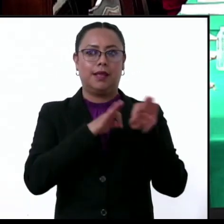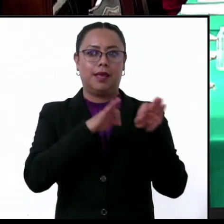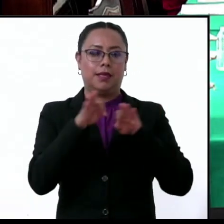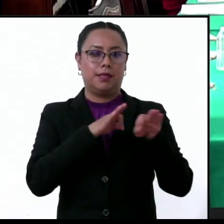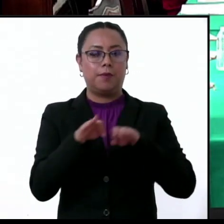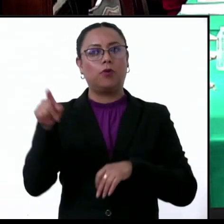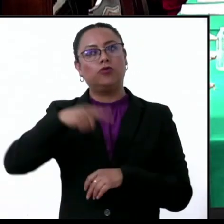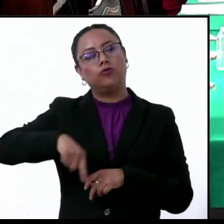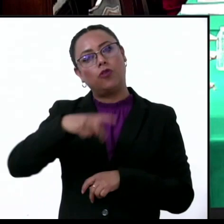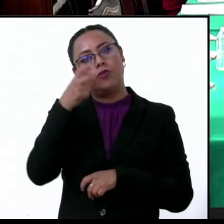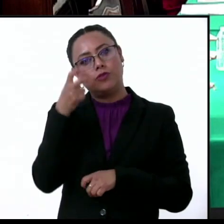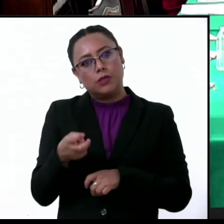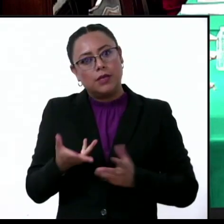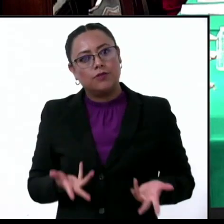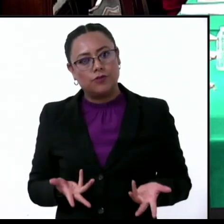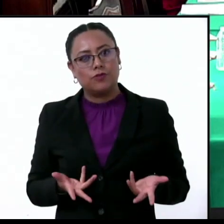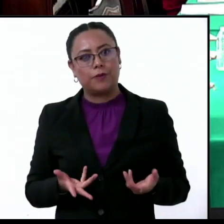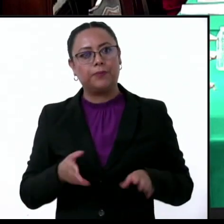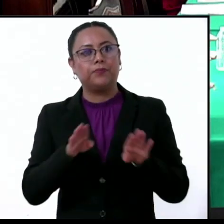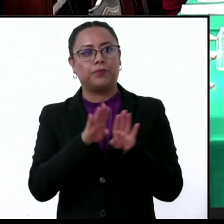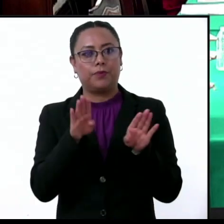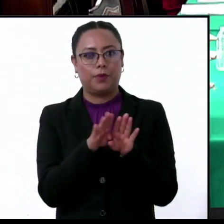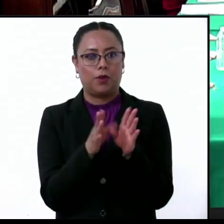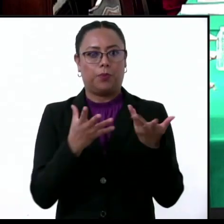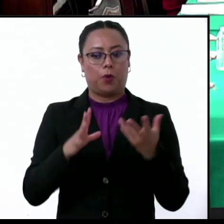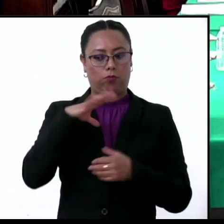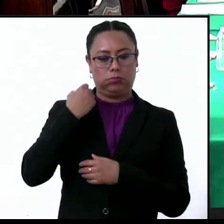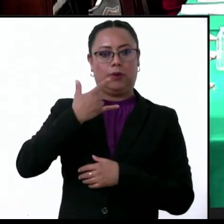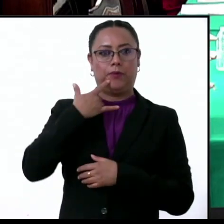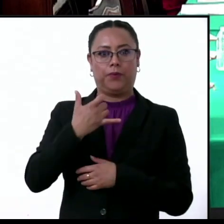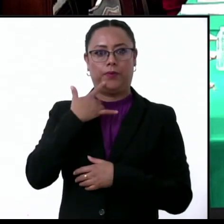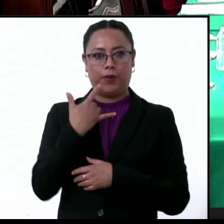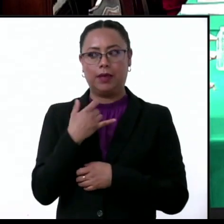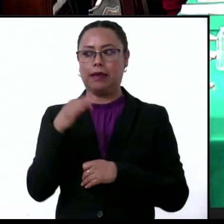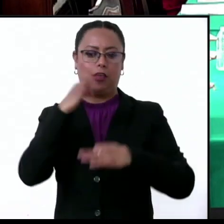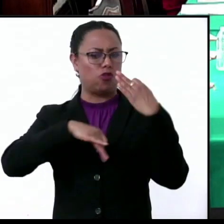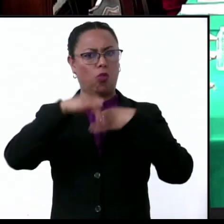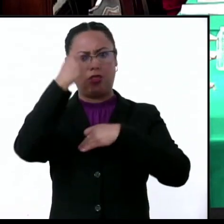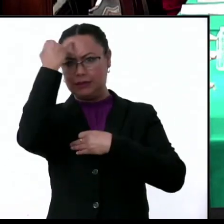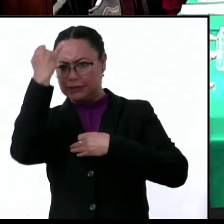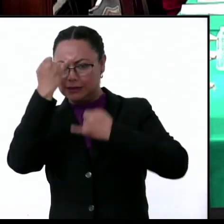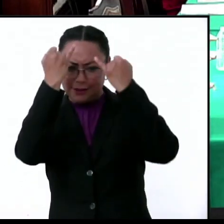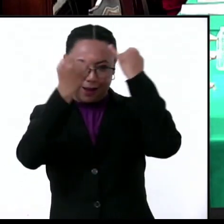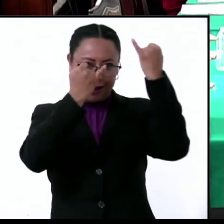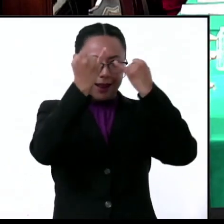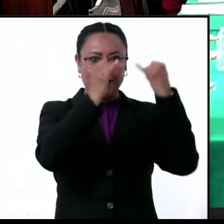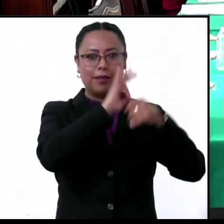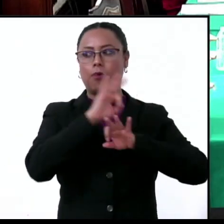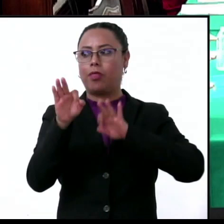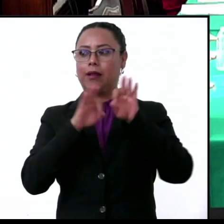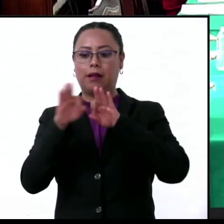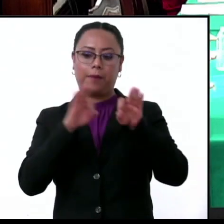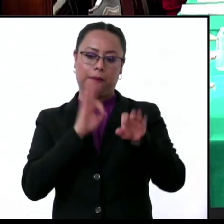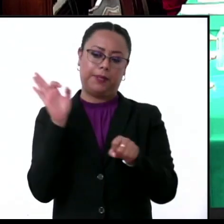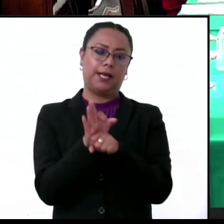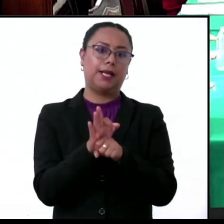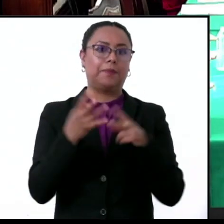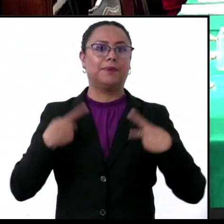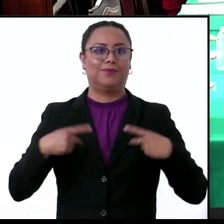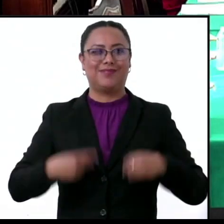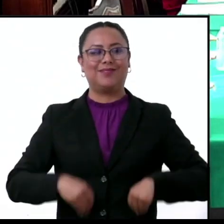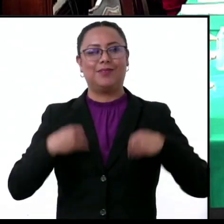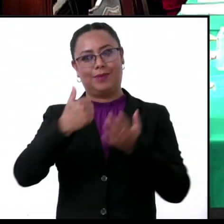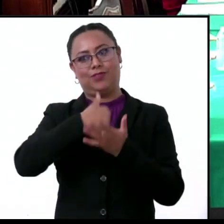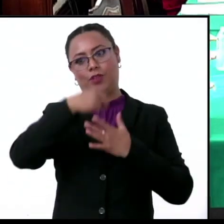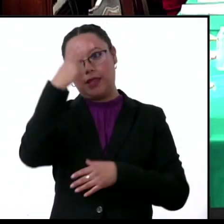que hacen posible que los esfuerzos y las ideas de trabajar en favor de la población, de